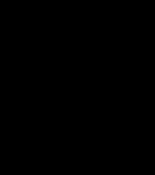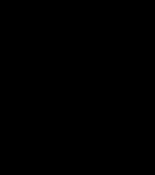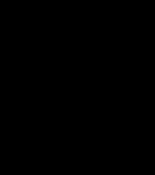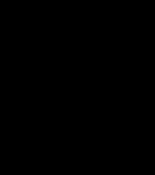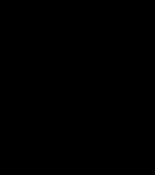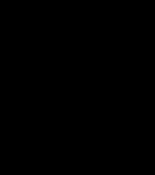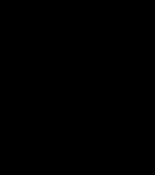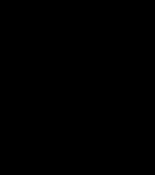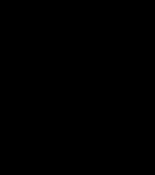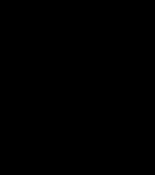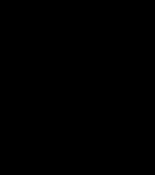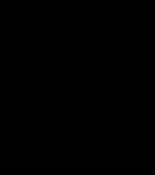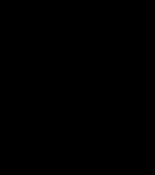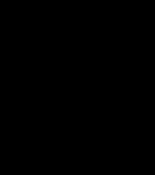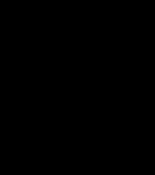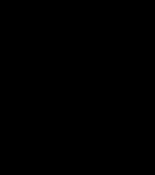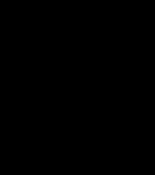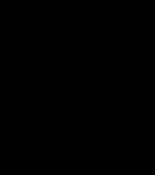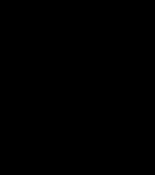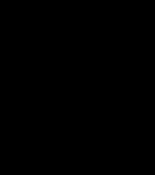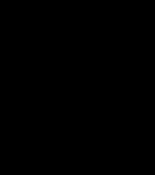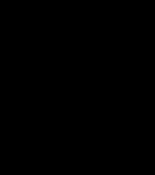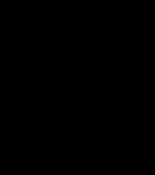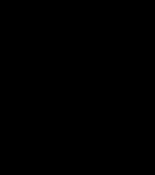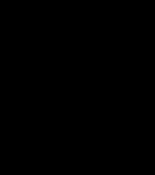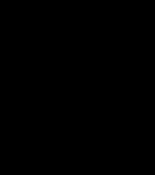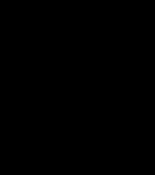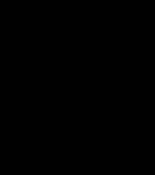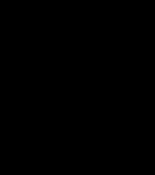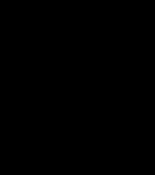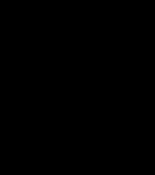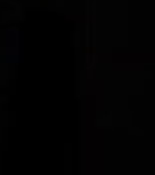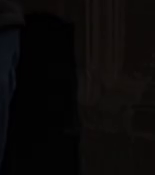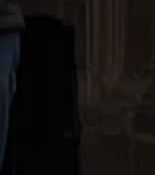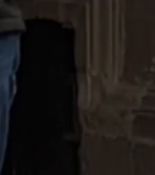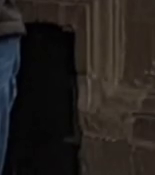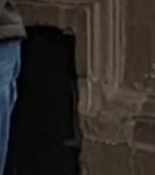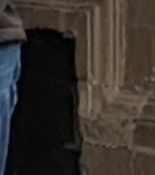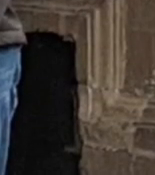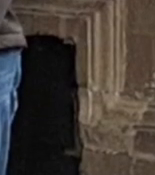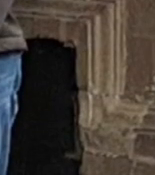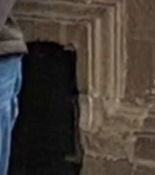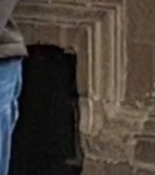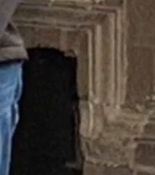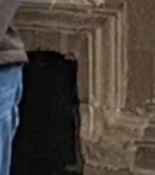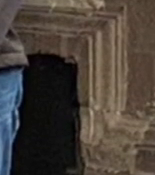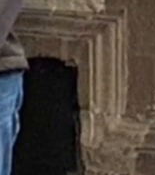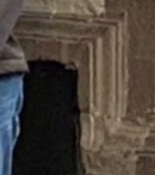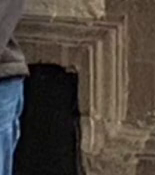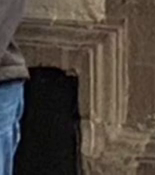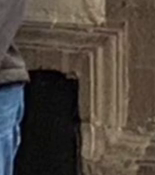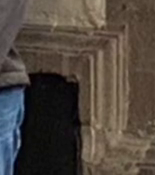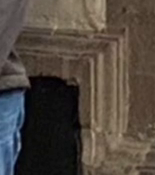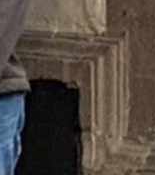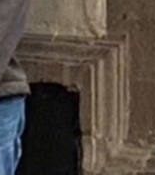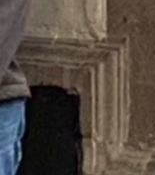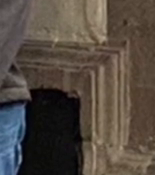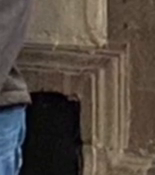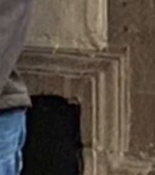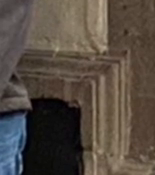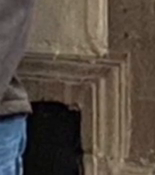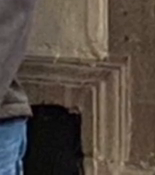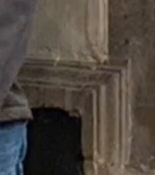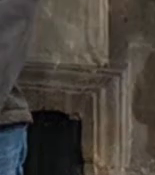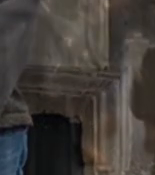Paco Taibo II. Y todos empezamos a brincar de alegría, porque yo no lo conocía